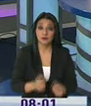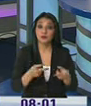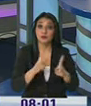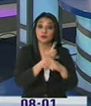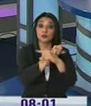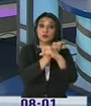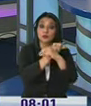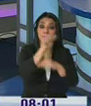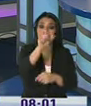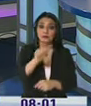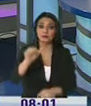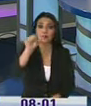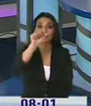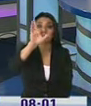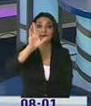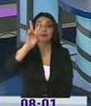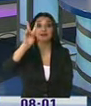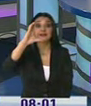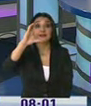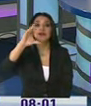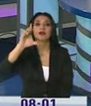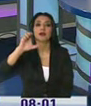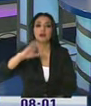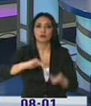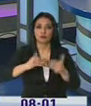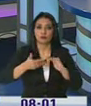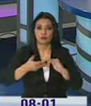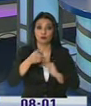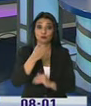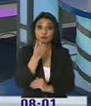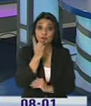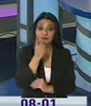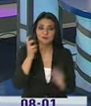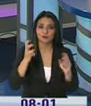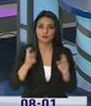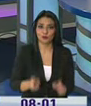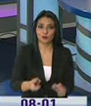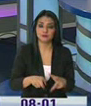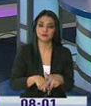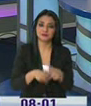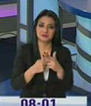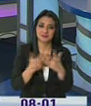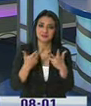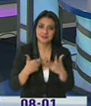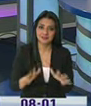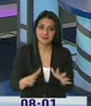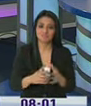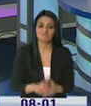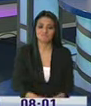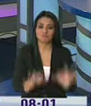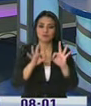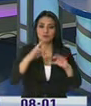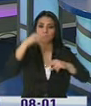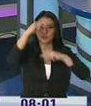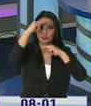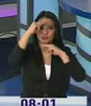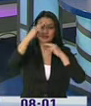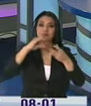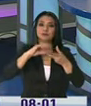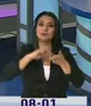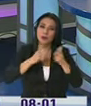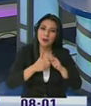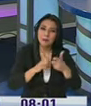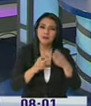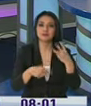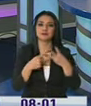también, TVC a la comunidad, ese es nuestro Twitter. Provecho, si está desayunando, aquí arrancamos muchas buenas noticias, muchas soluciones,